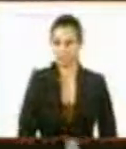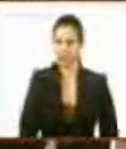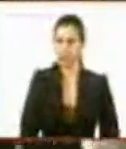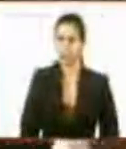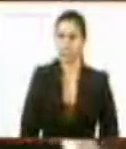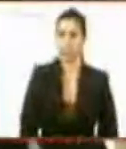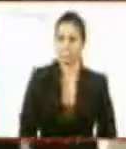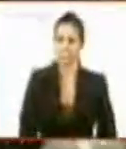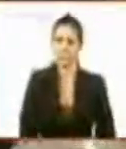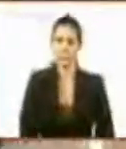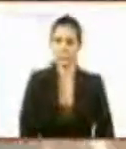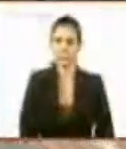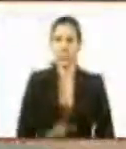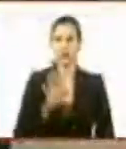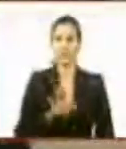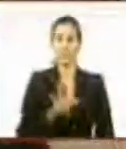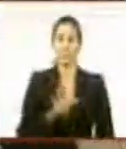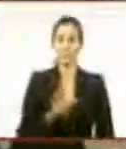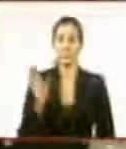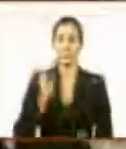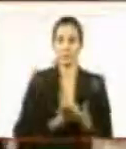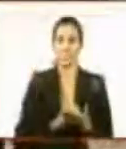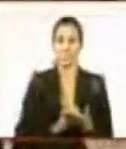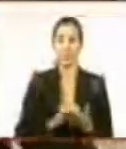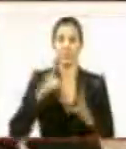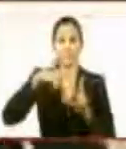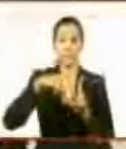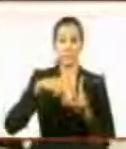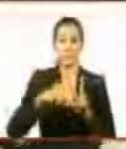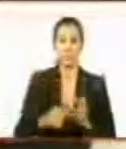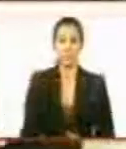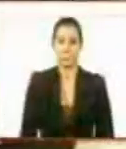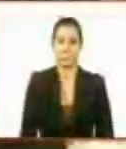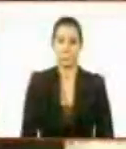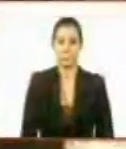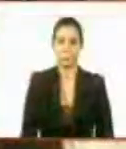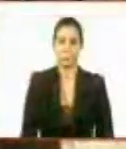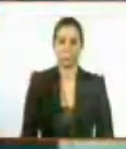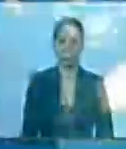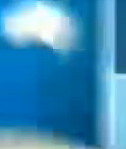De esta forma, entonces, retornamos nuevamente a los estudios de la noticia. Adelante.